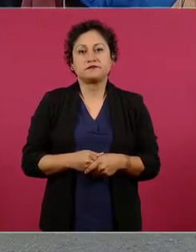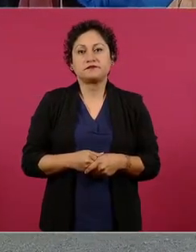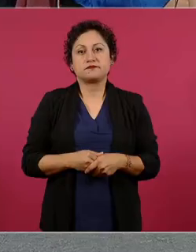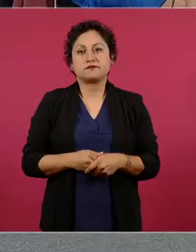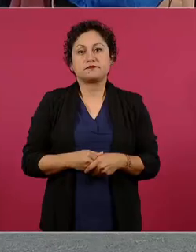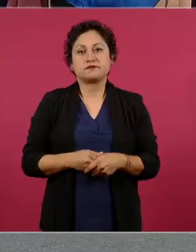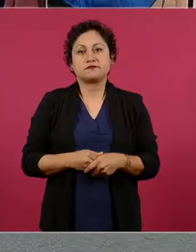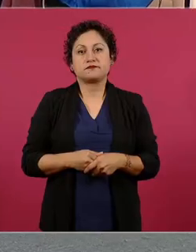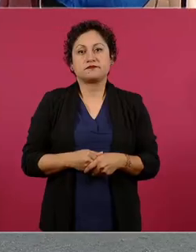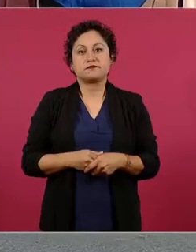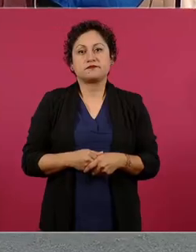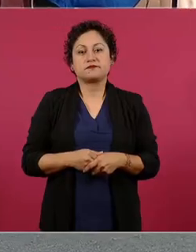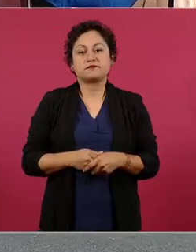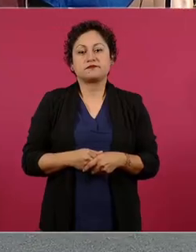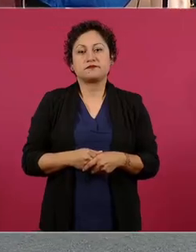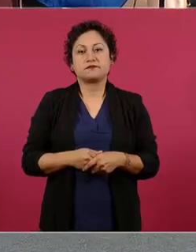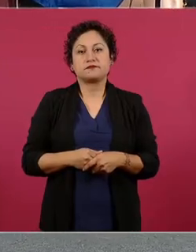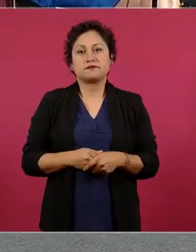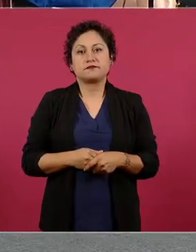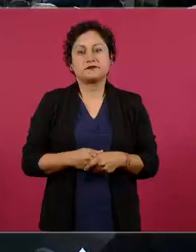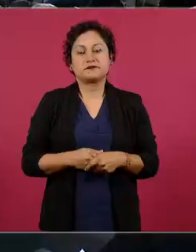Porque pensaban que le iban a dar